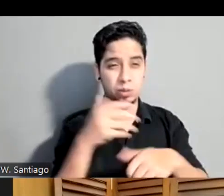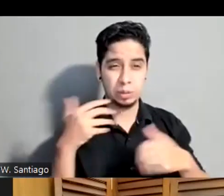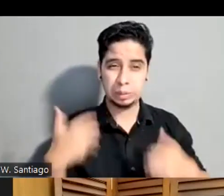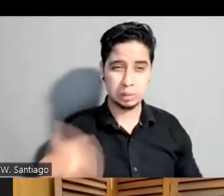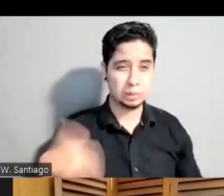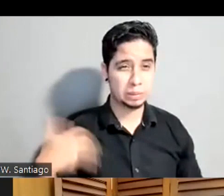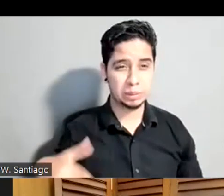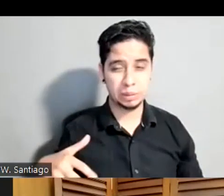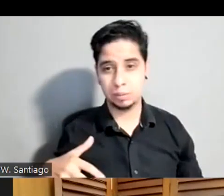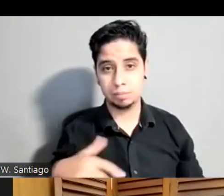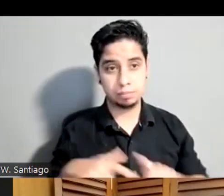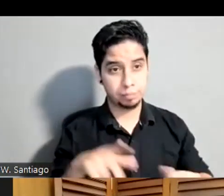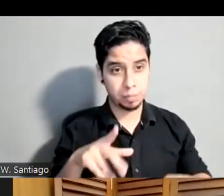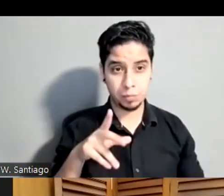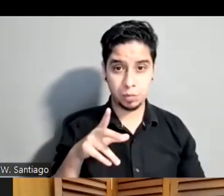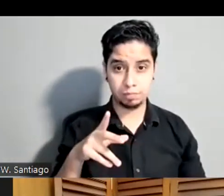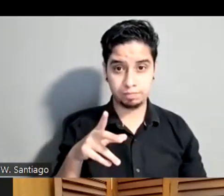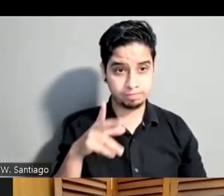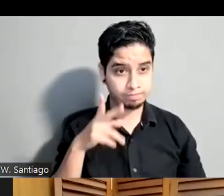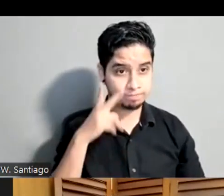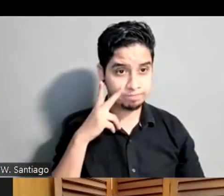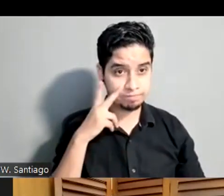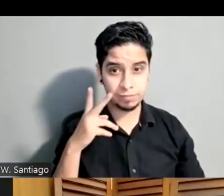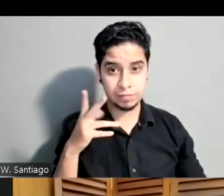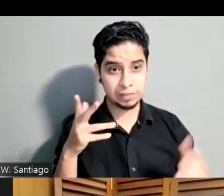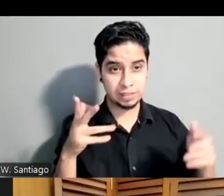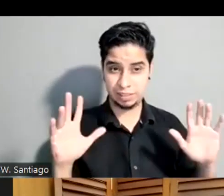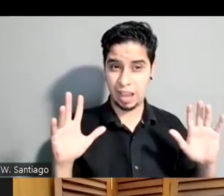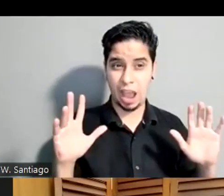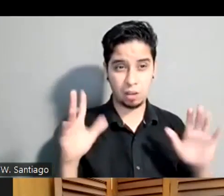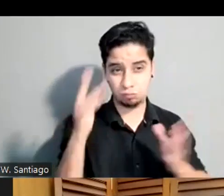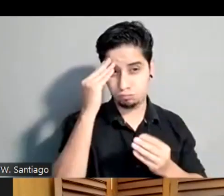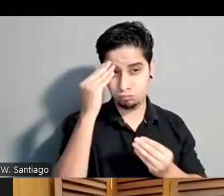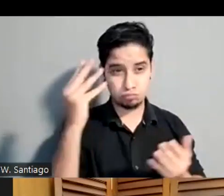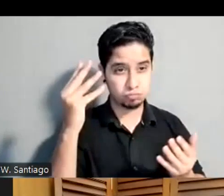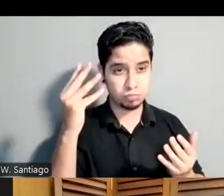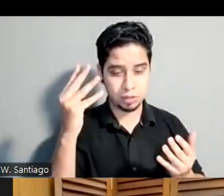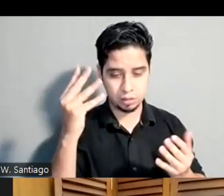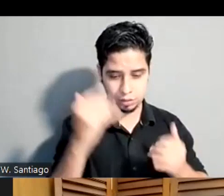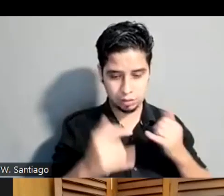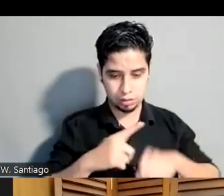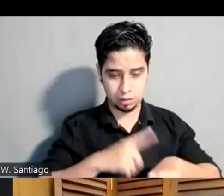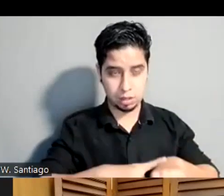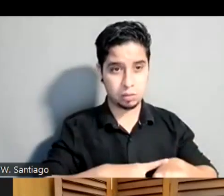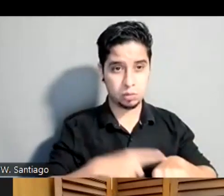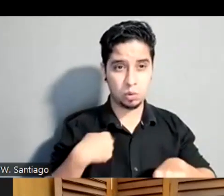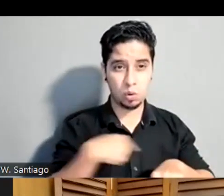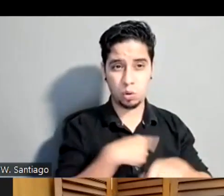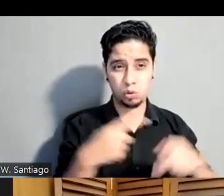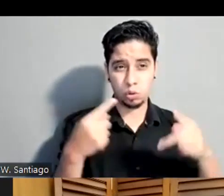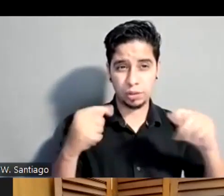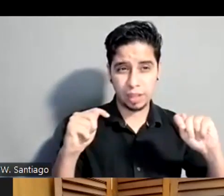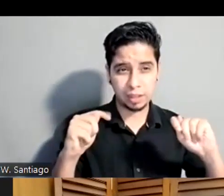Pero pues, fíjate como la hace que ya yo no sé cuándo fue que estuvimos la vez pasada, que tratamos de hablar, que decía,